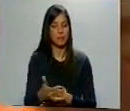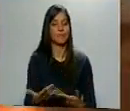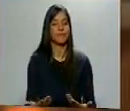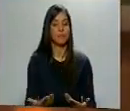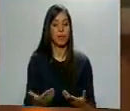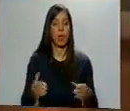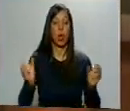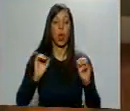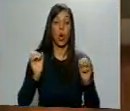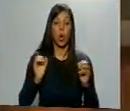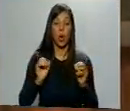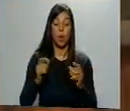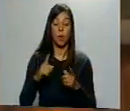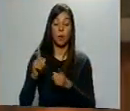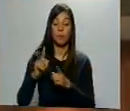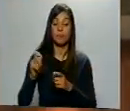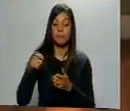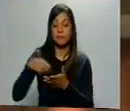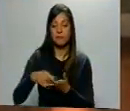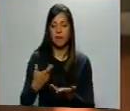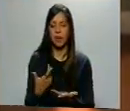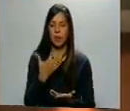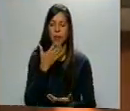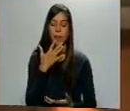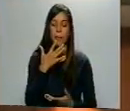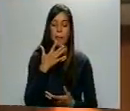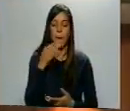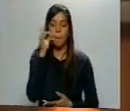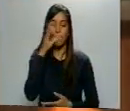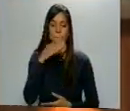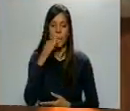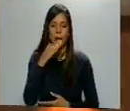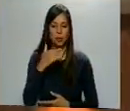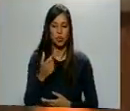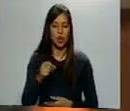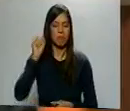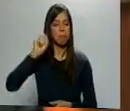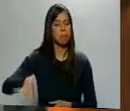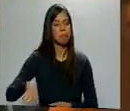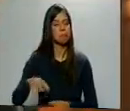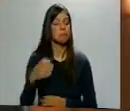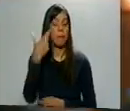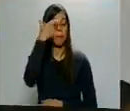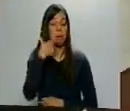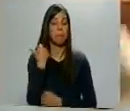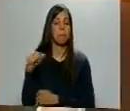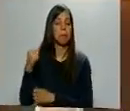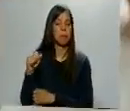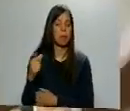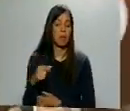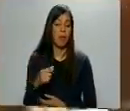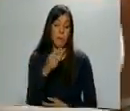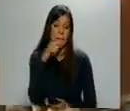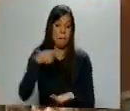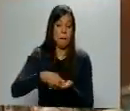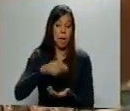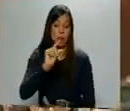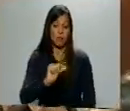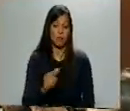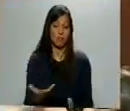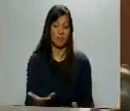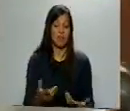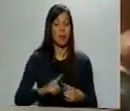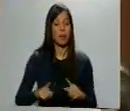también como multas para el bote de basura, que son multas irrisorias, pero para la hora de recoger la